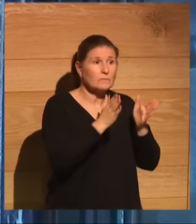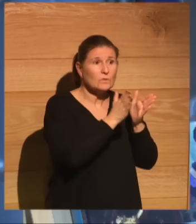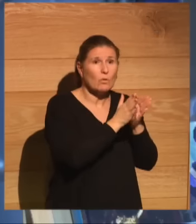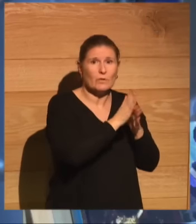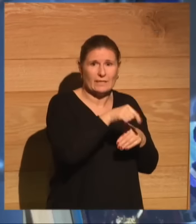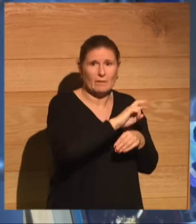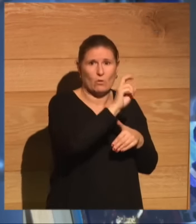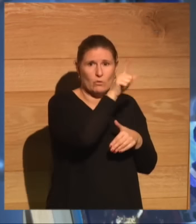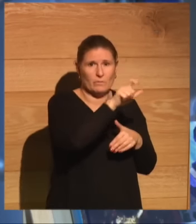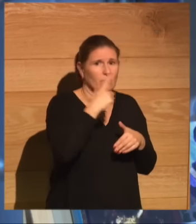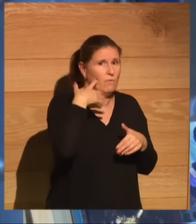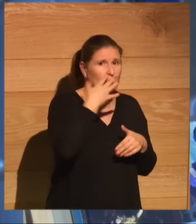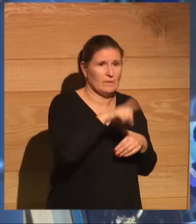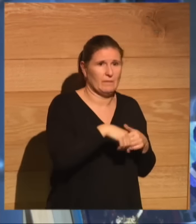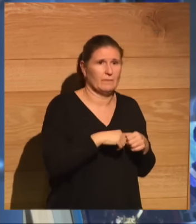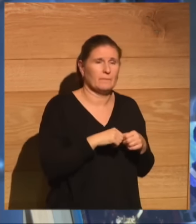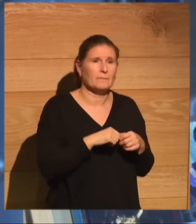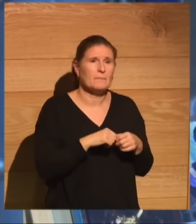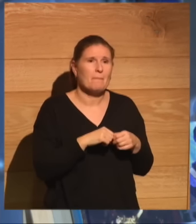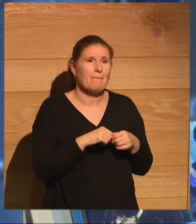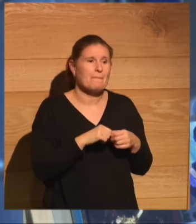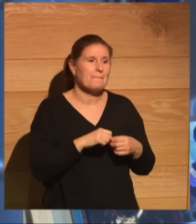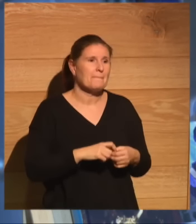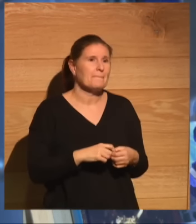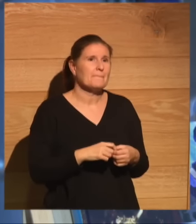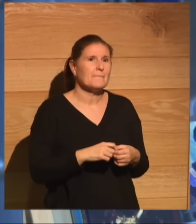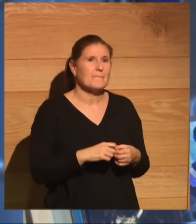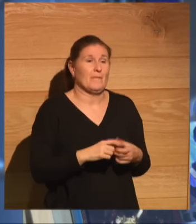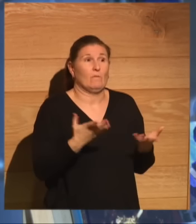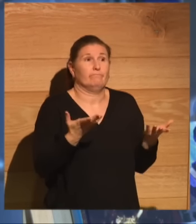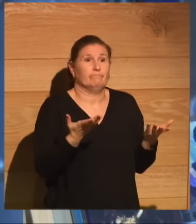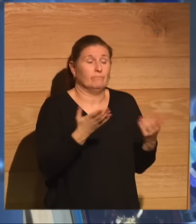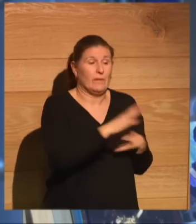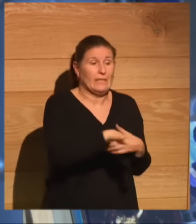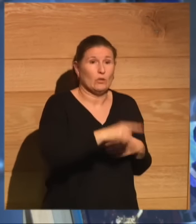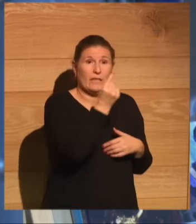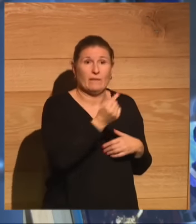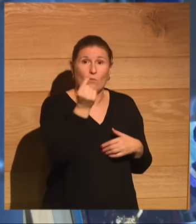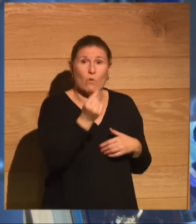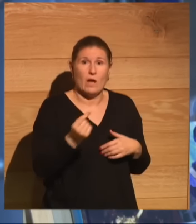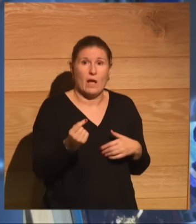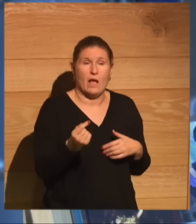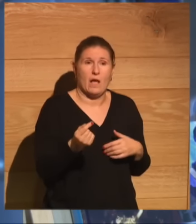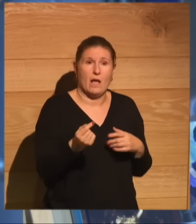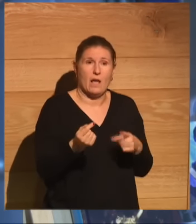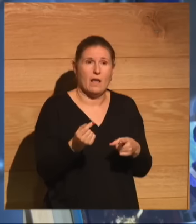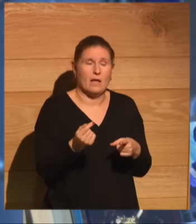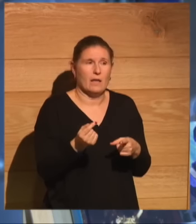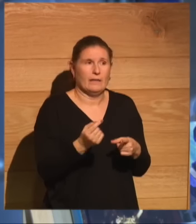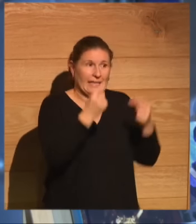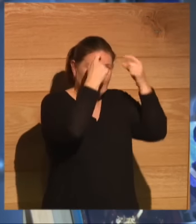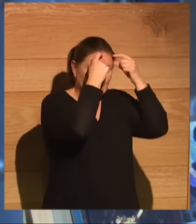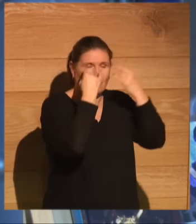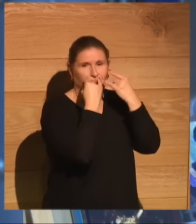también, en claro. El Cal, le llaman el Cal Arts. Sí, claro, es como todos los niños que dibujan, siente una fascinación profunda por Disney.